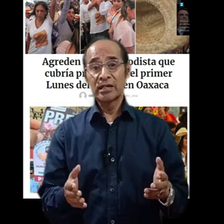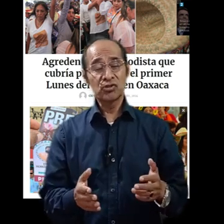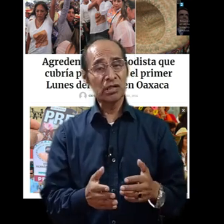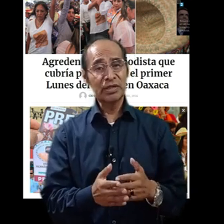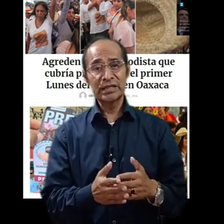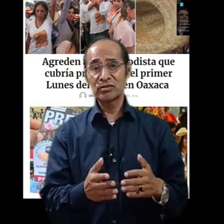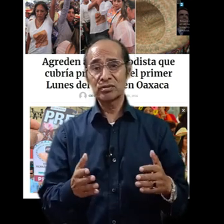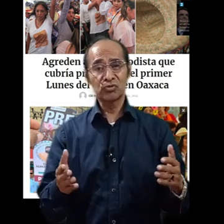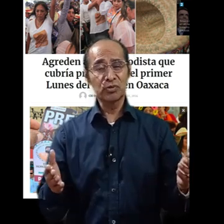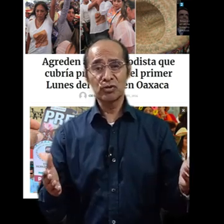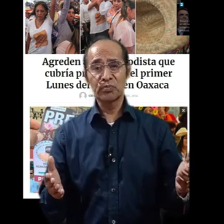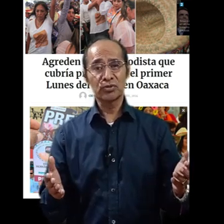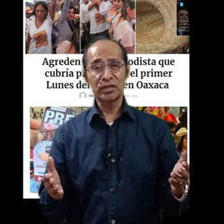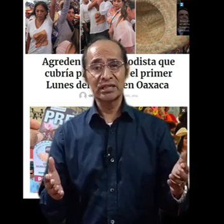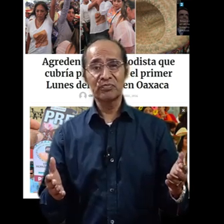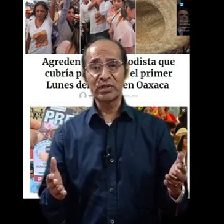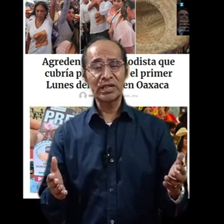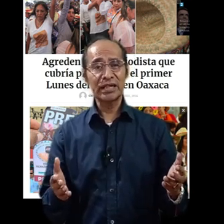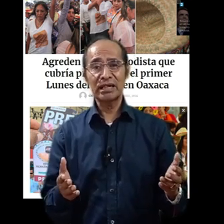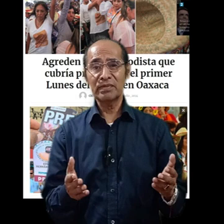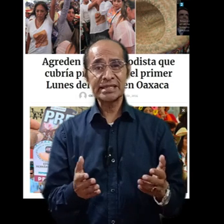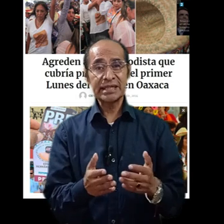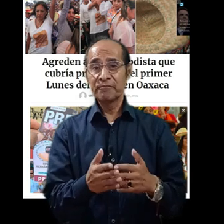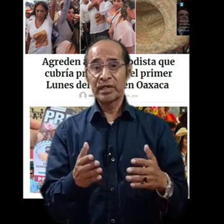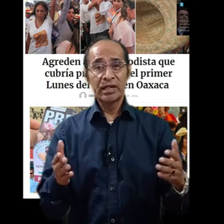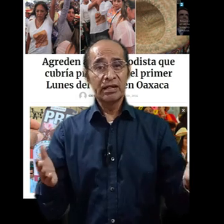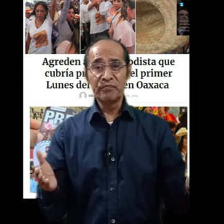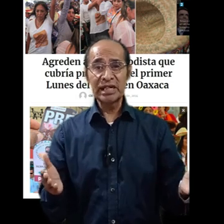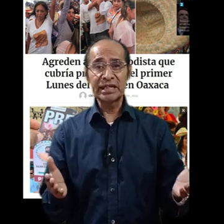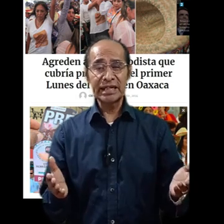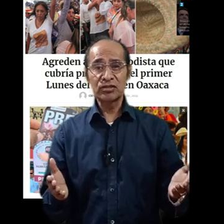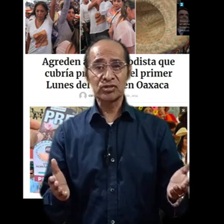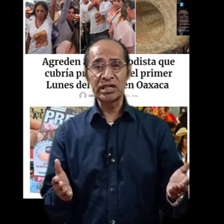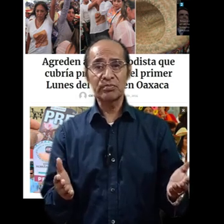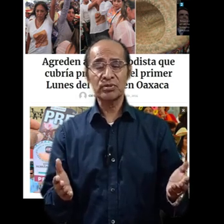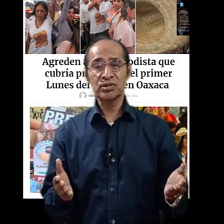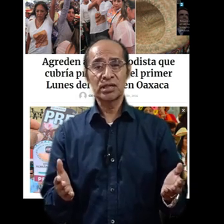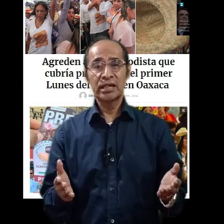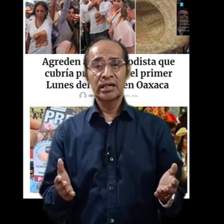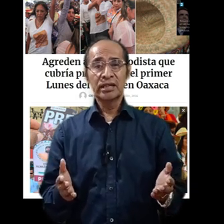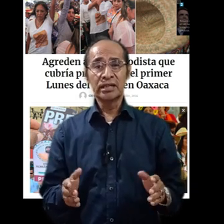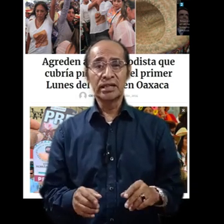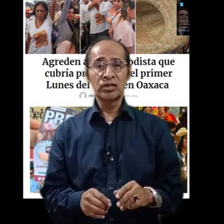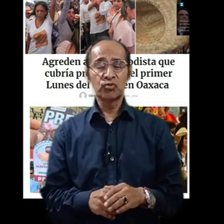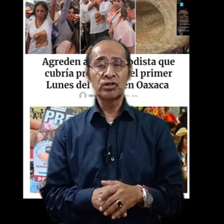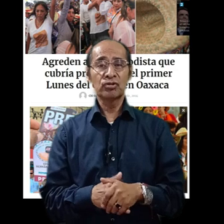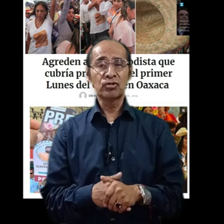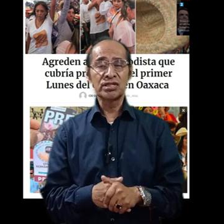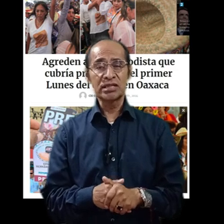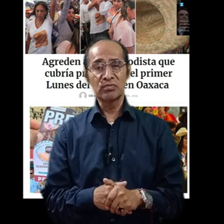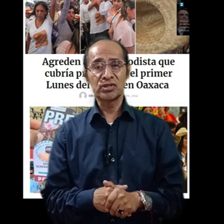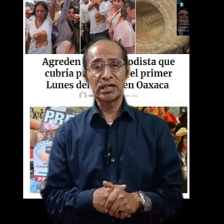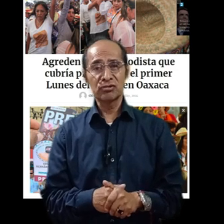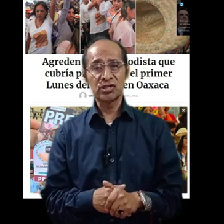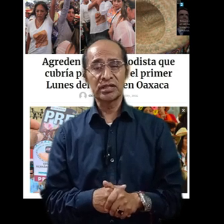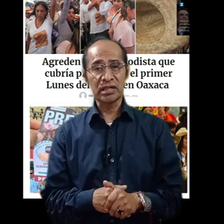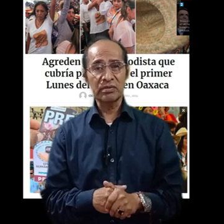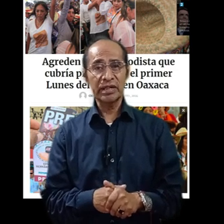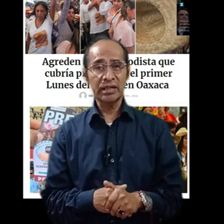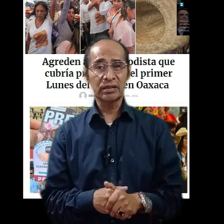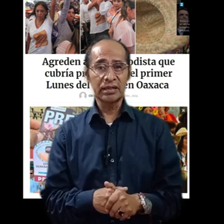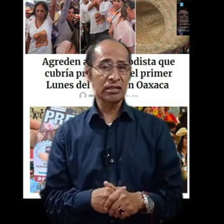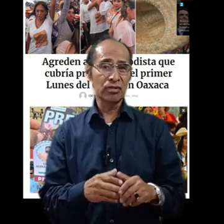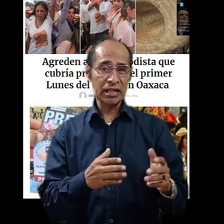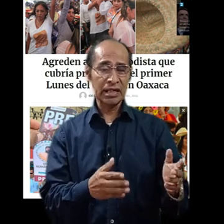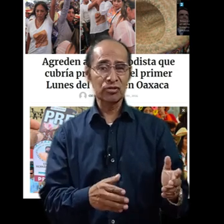porque solamente tuvimos la oportunidad de imprimir nada más 100 libros de tú y yo coincidimos en la noche